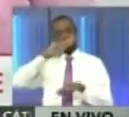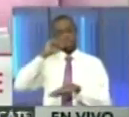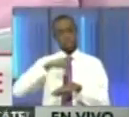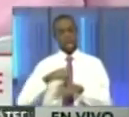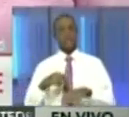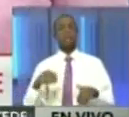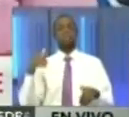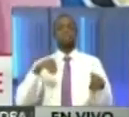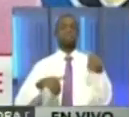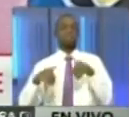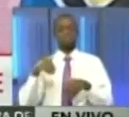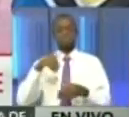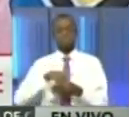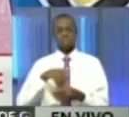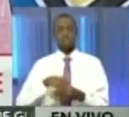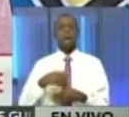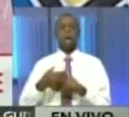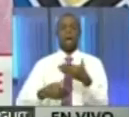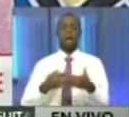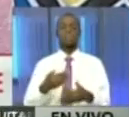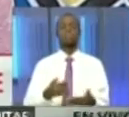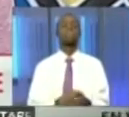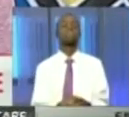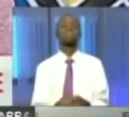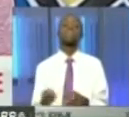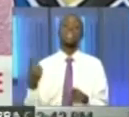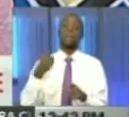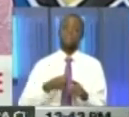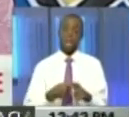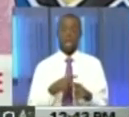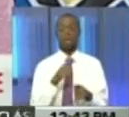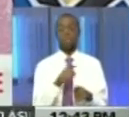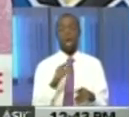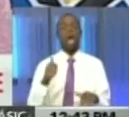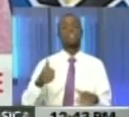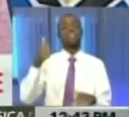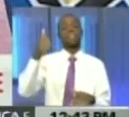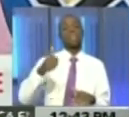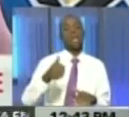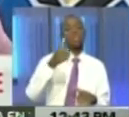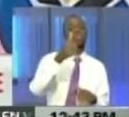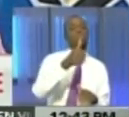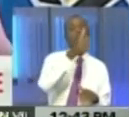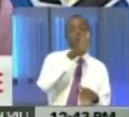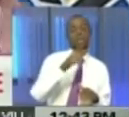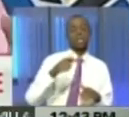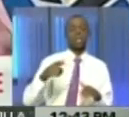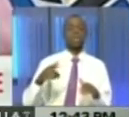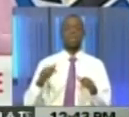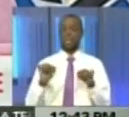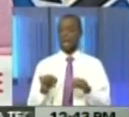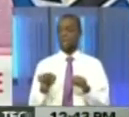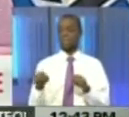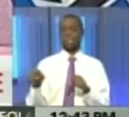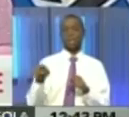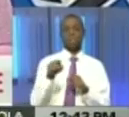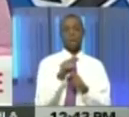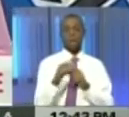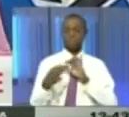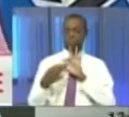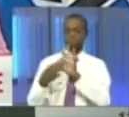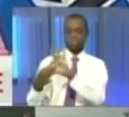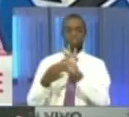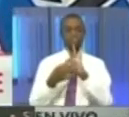También quiero hacer especial mención a las directoras y a los directores de las áreas vinculadas directamente a